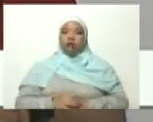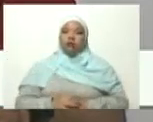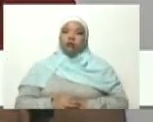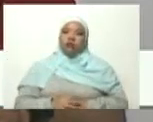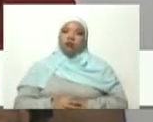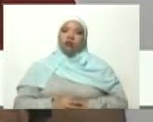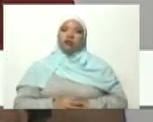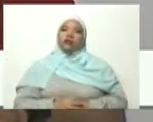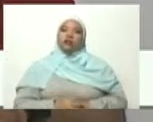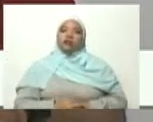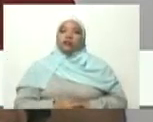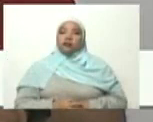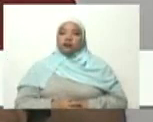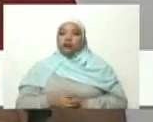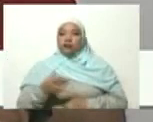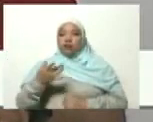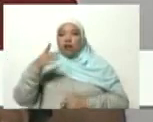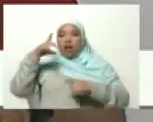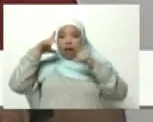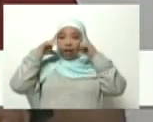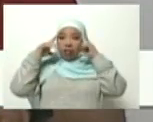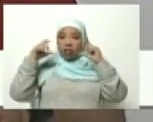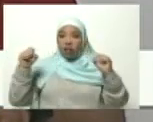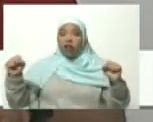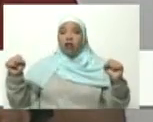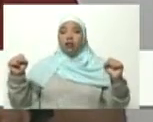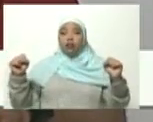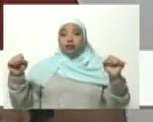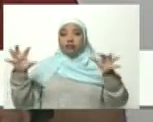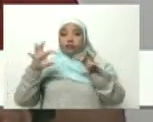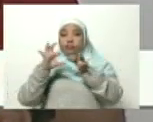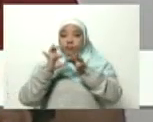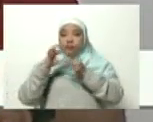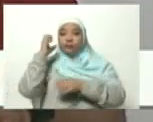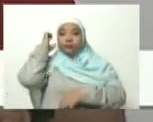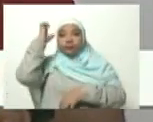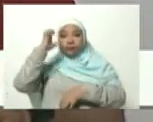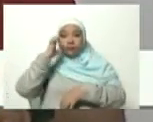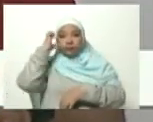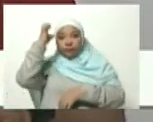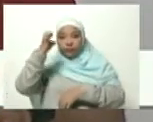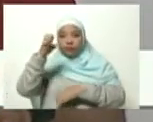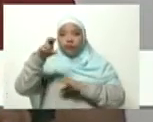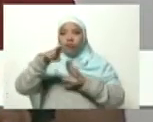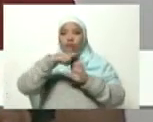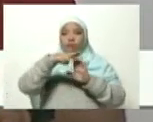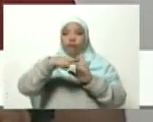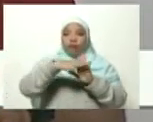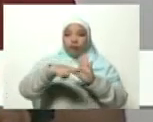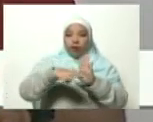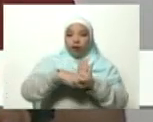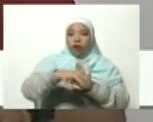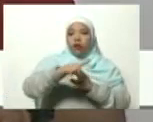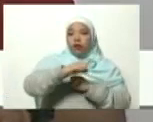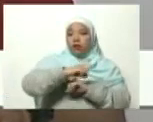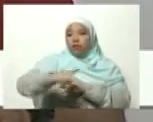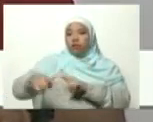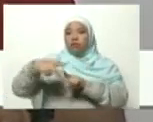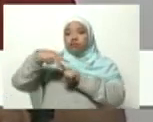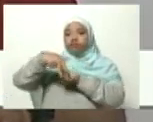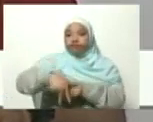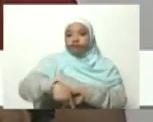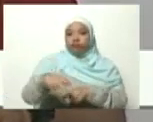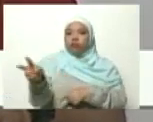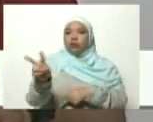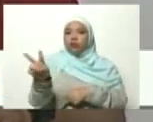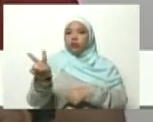muy inteligente Unión Europea, decidió seguir adelante con sanciones absurdas contra venezolanos que ni siquiera están